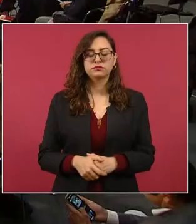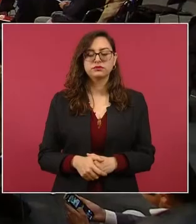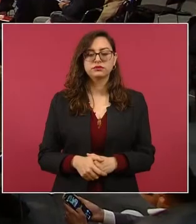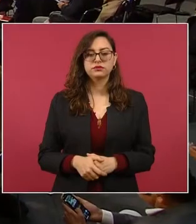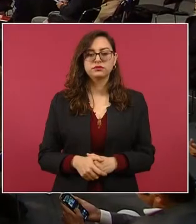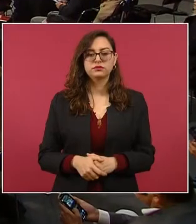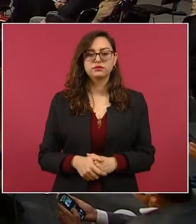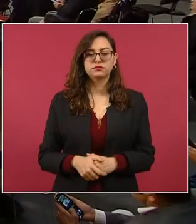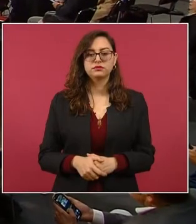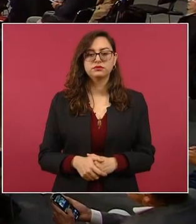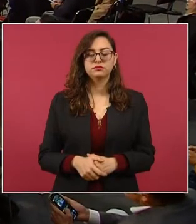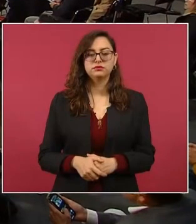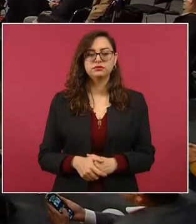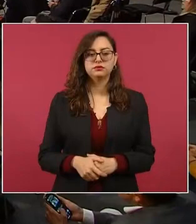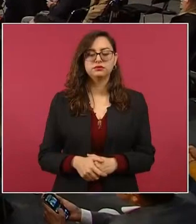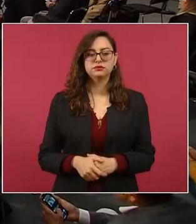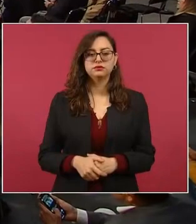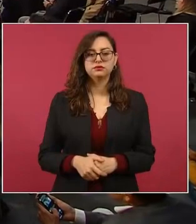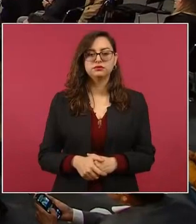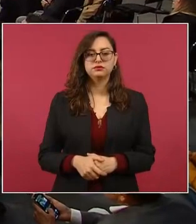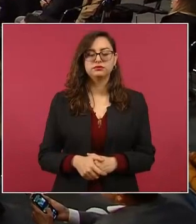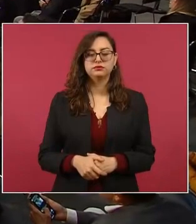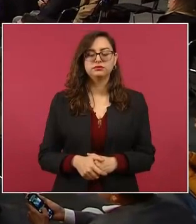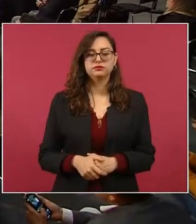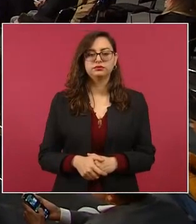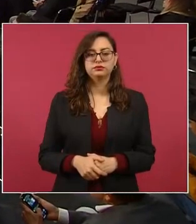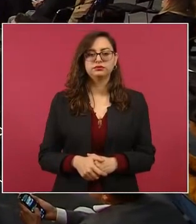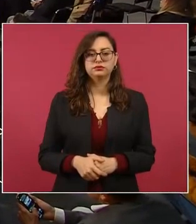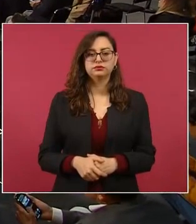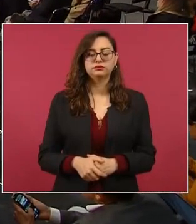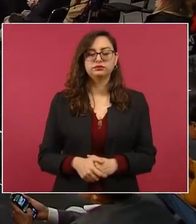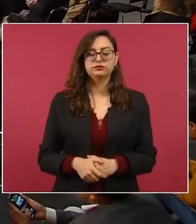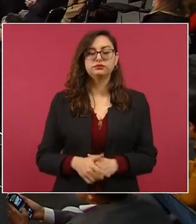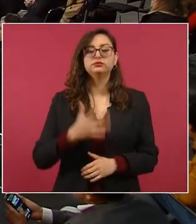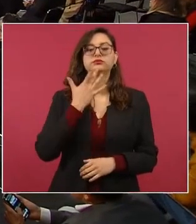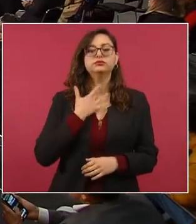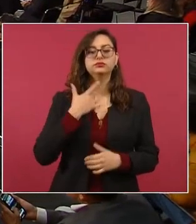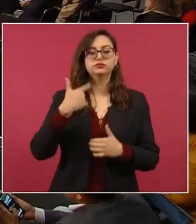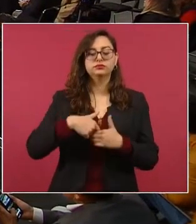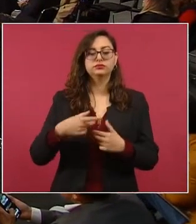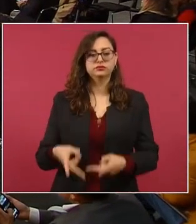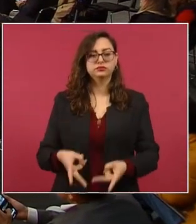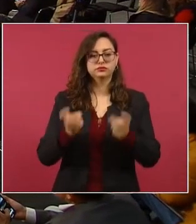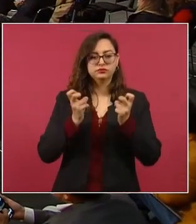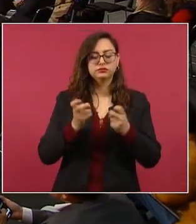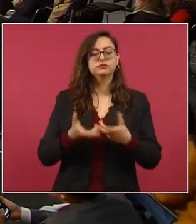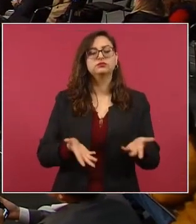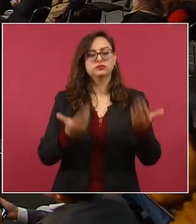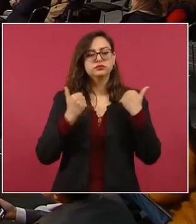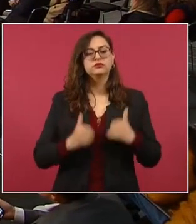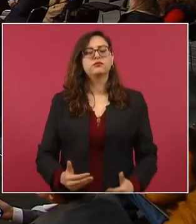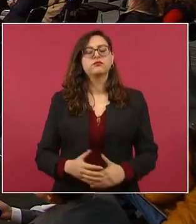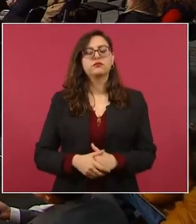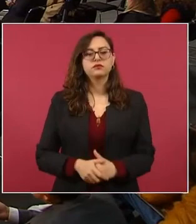¿Ya? A ver. Esto es hidrocarburos, o sea, huachicol. Adelante.